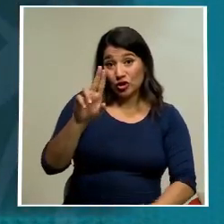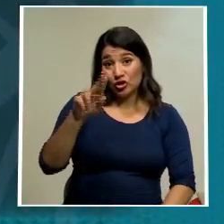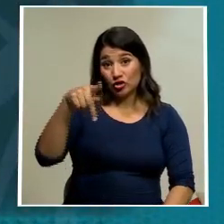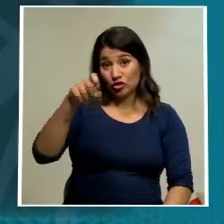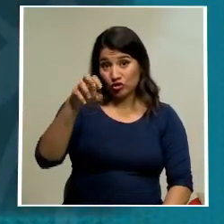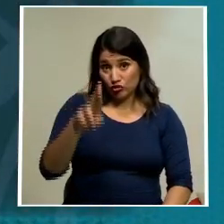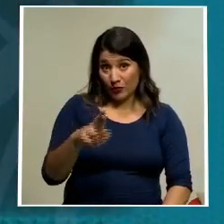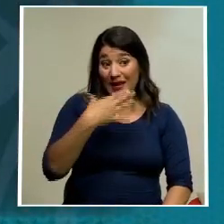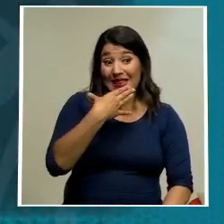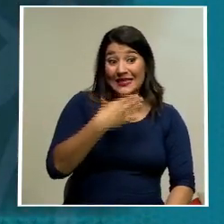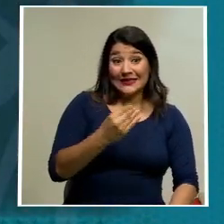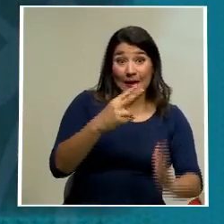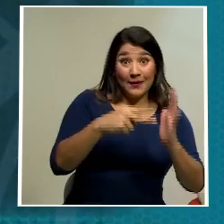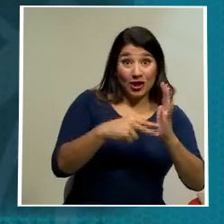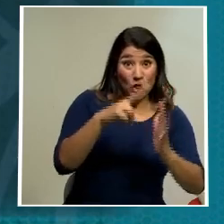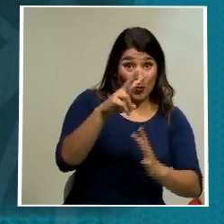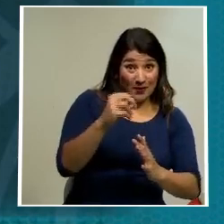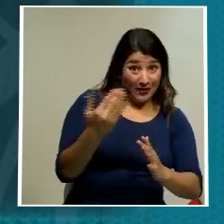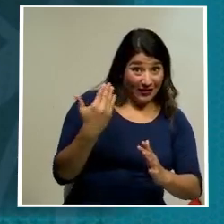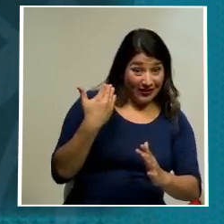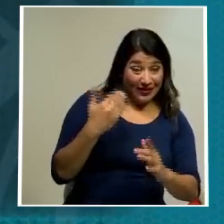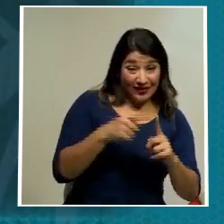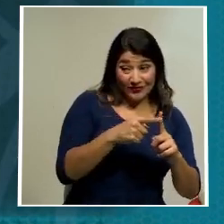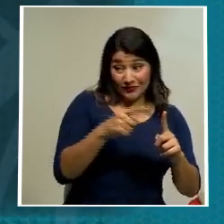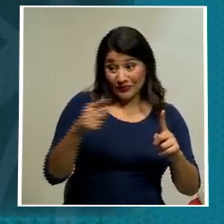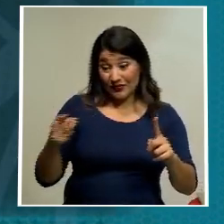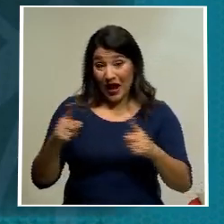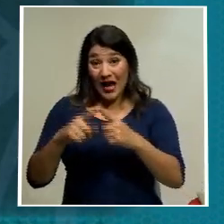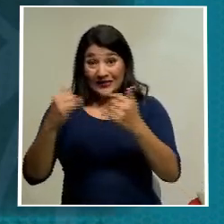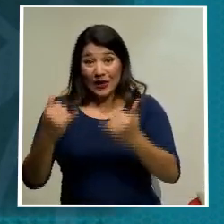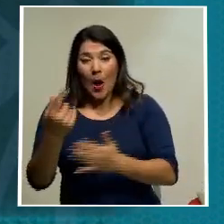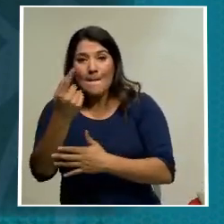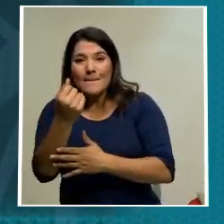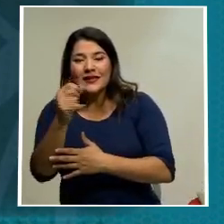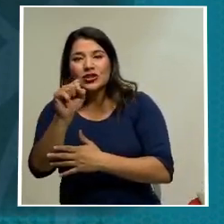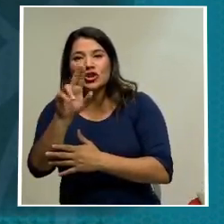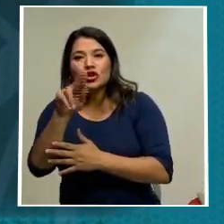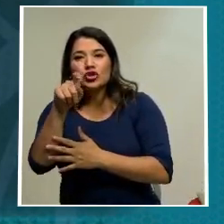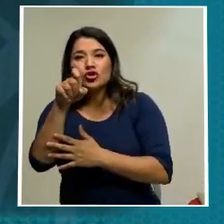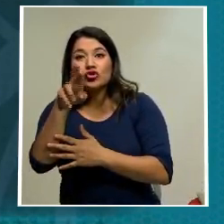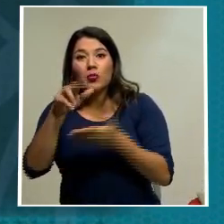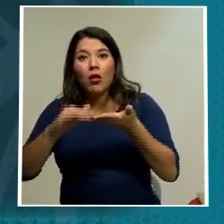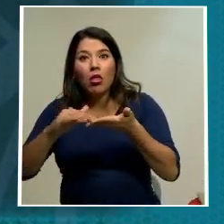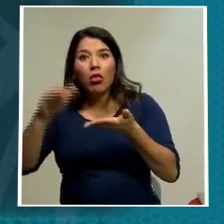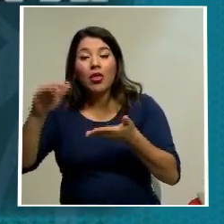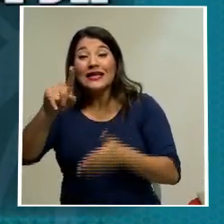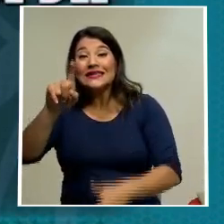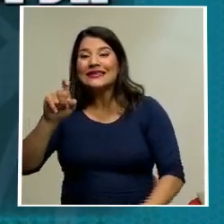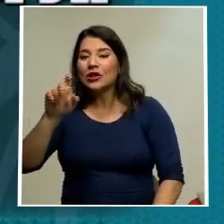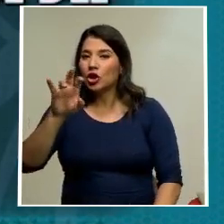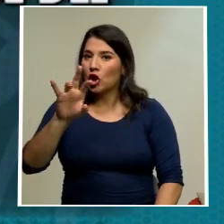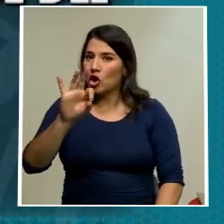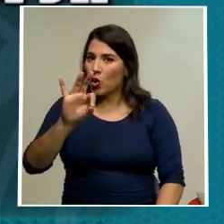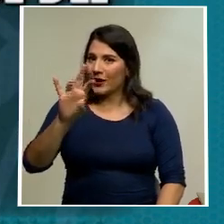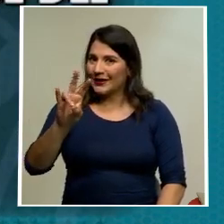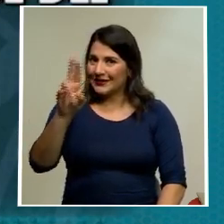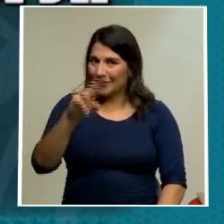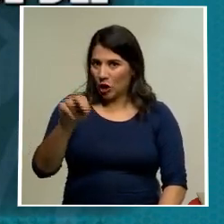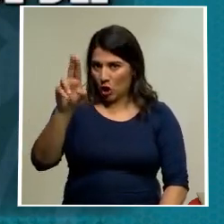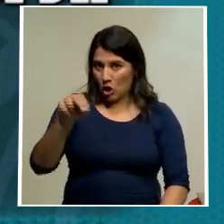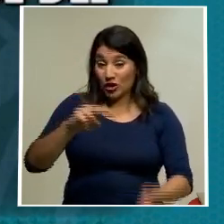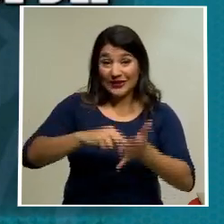del 2020 a la fecha el litro de súper ha aumentado 197 colones. Es decir, que en promedio